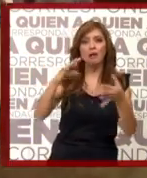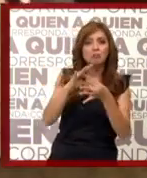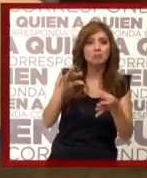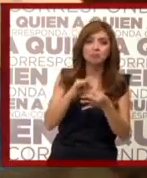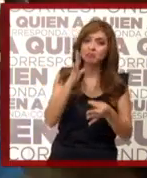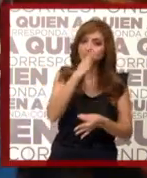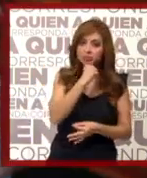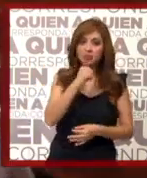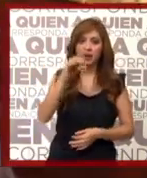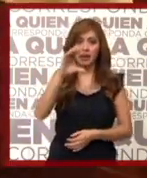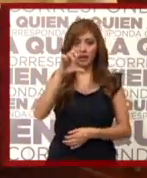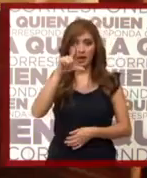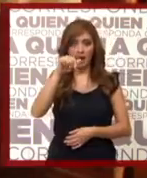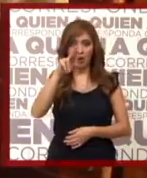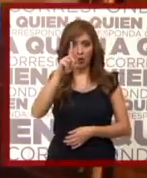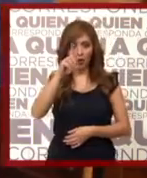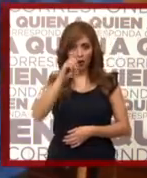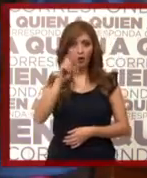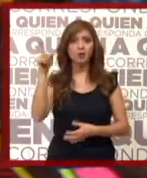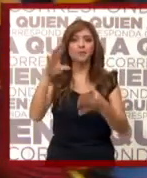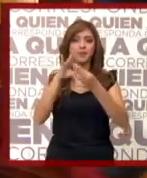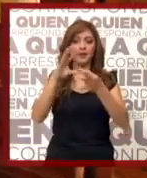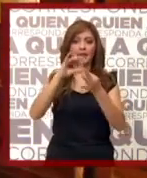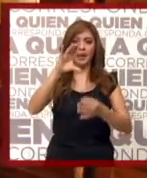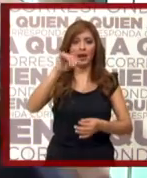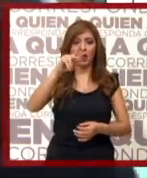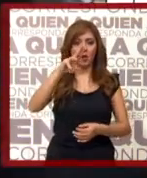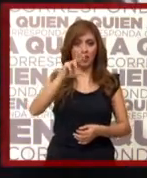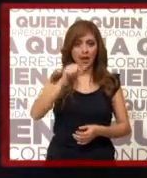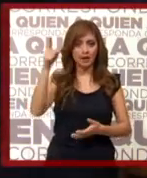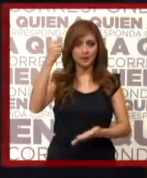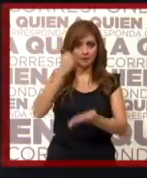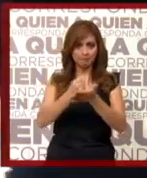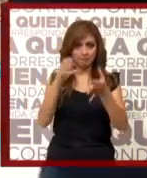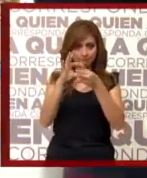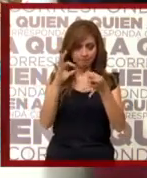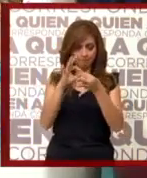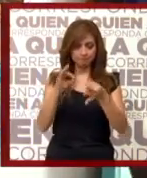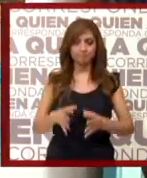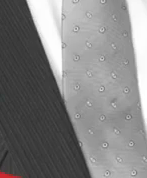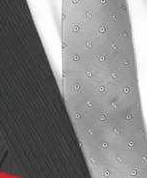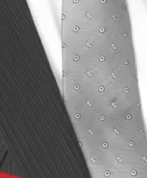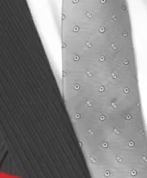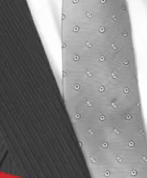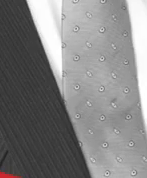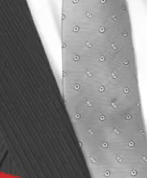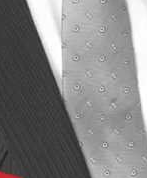Con imágenes de Claudio Kigua, Carolina Castillo, a quien corresponda.